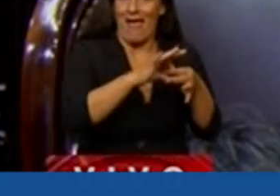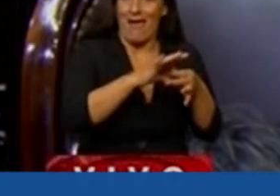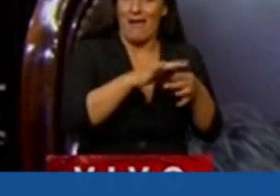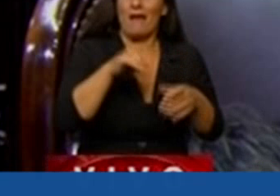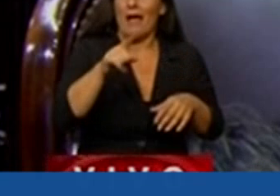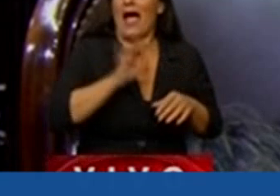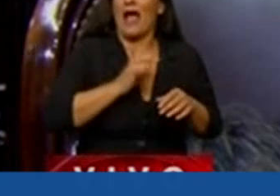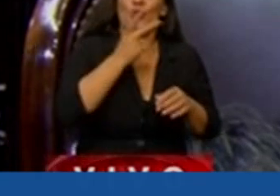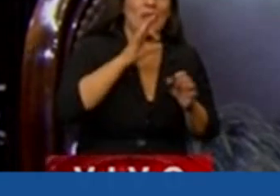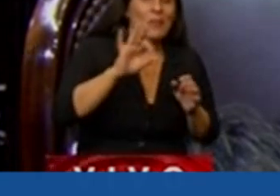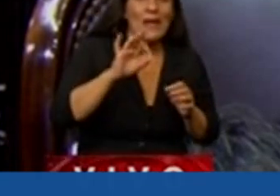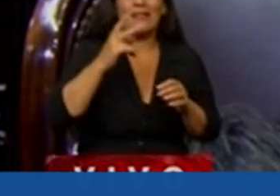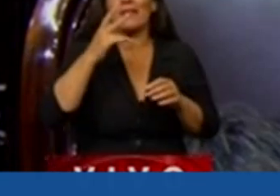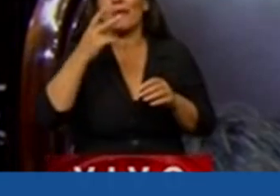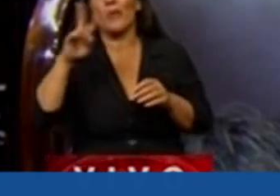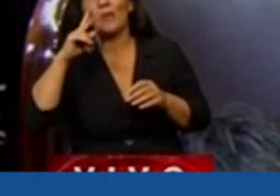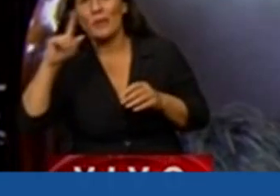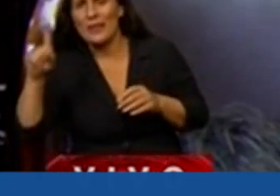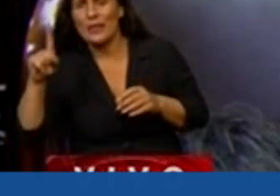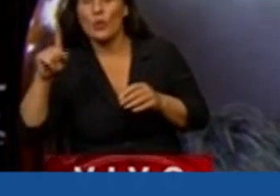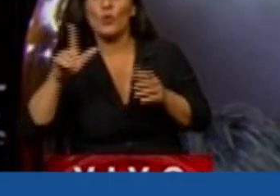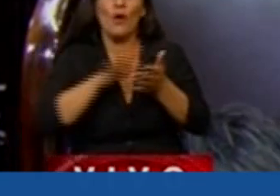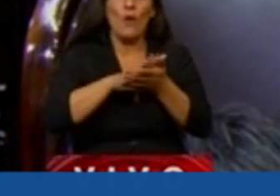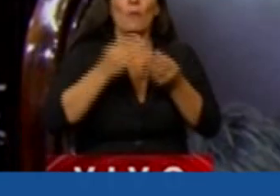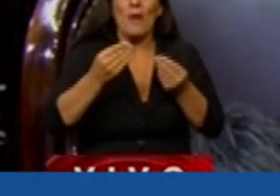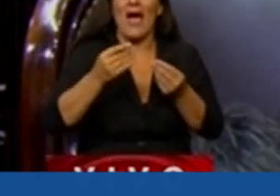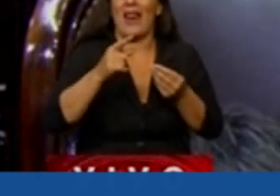el 2020 y el 2021 para sacar a la Argentina de esa recesión.